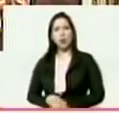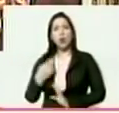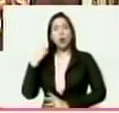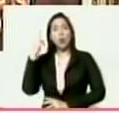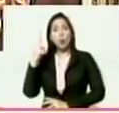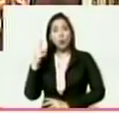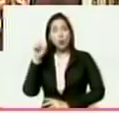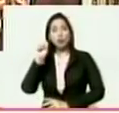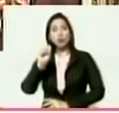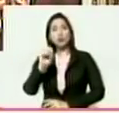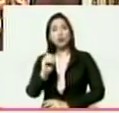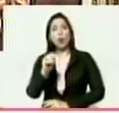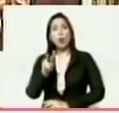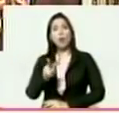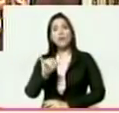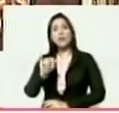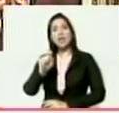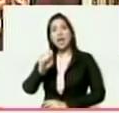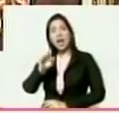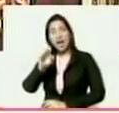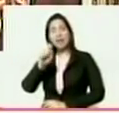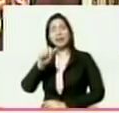Soviética y llevando la guerra